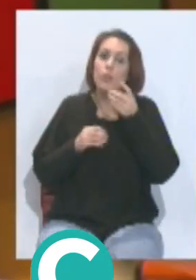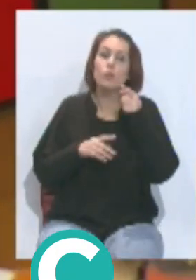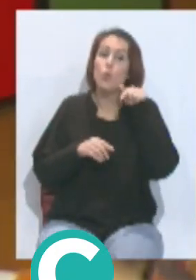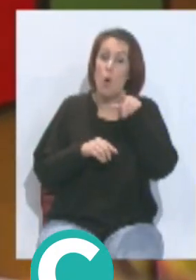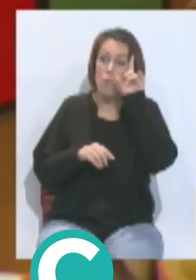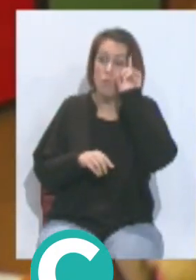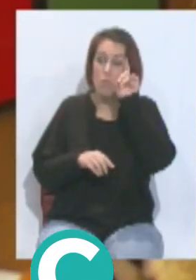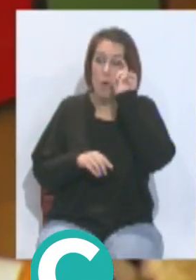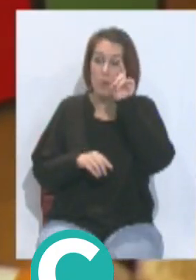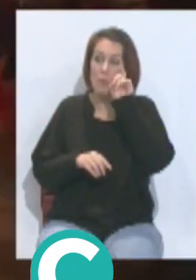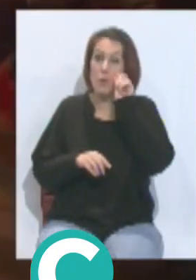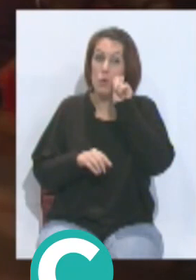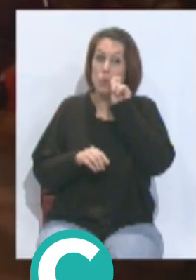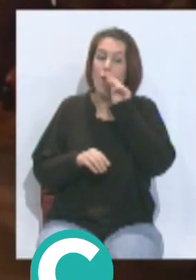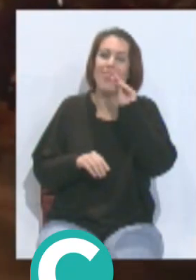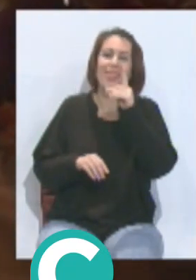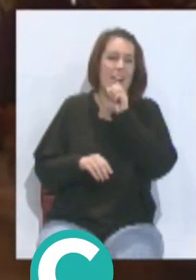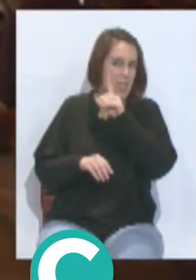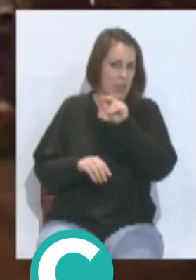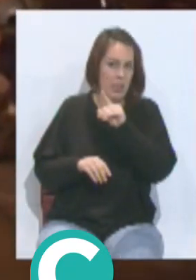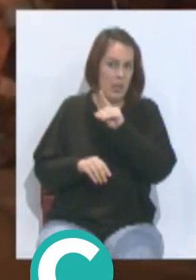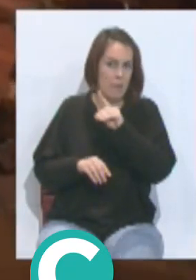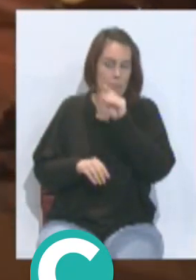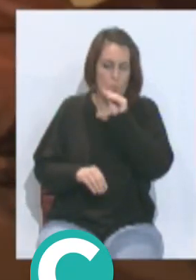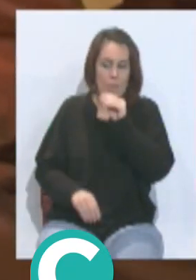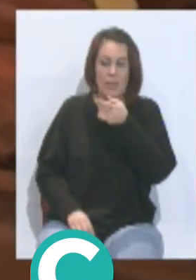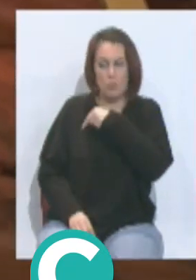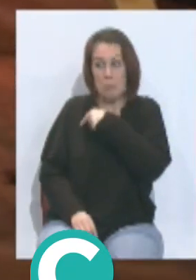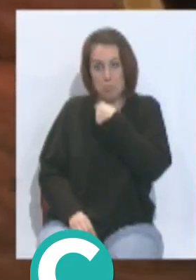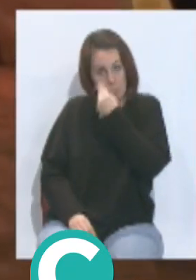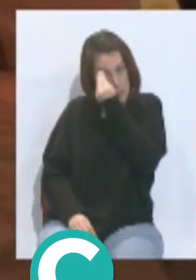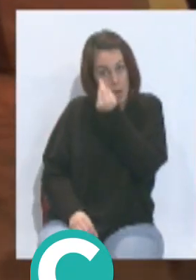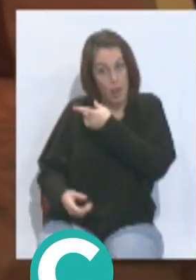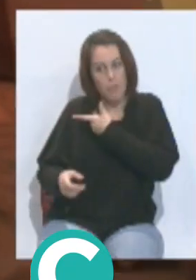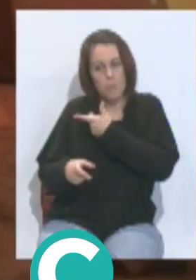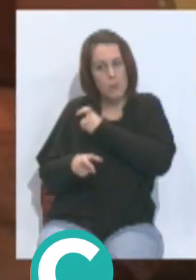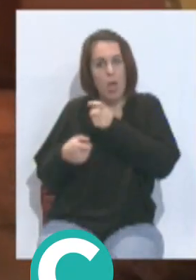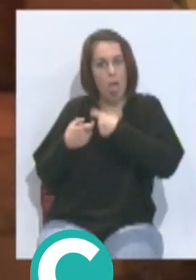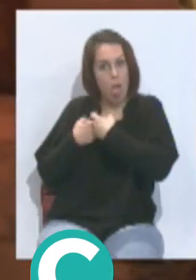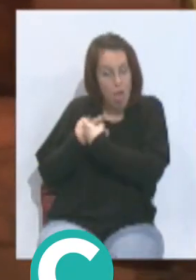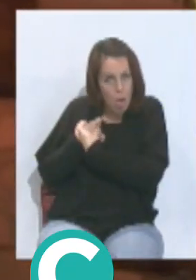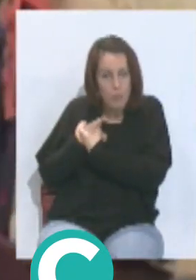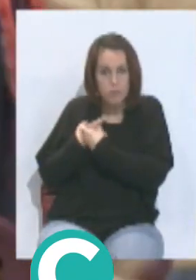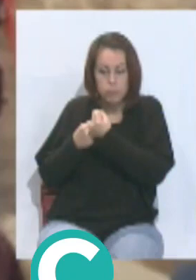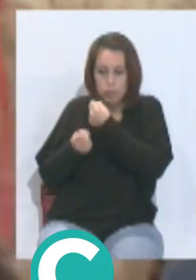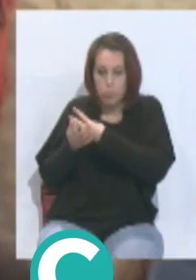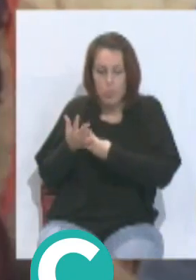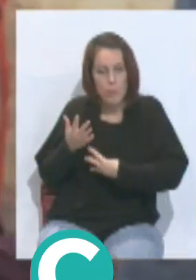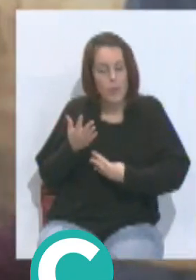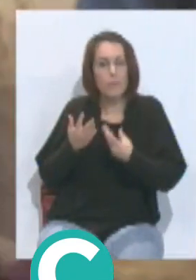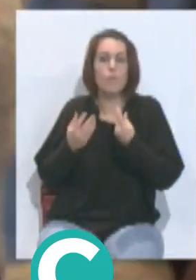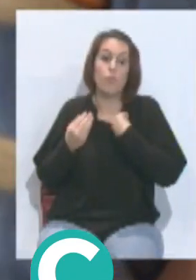se lo preguntaba antes, hace unos minutos a David, te esperabas, ¿no?, esa aceptación por parte de bueno, de quienes